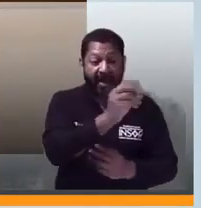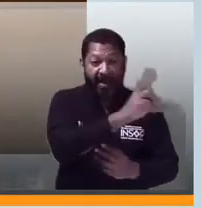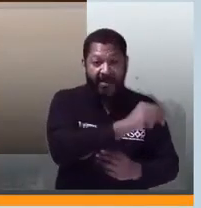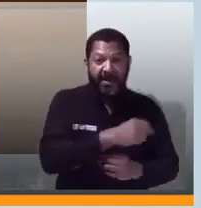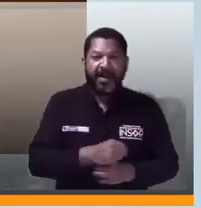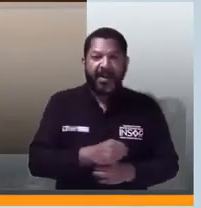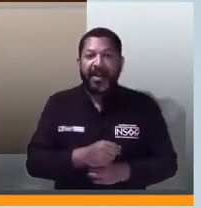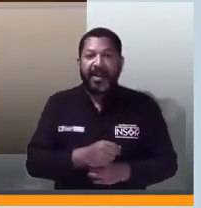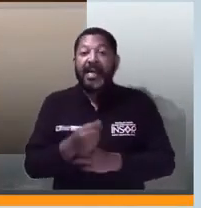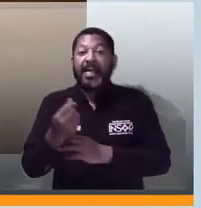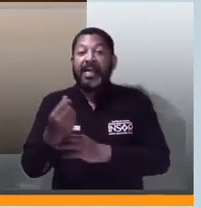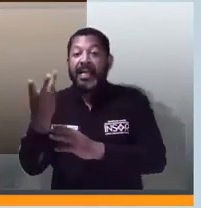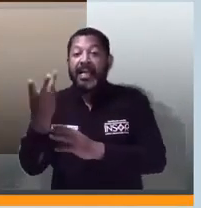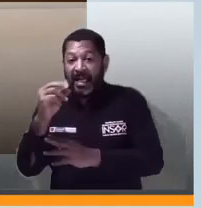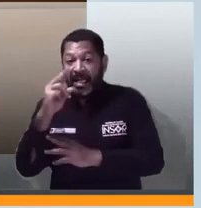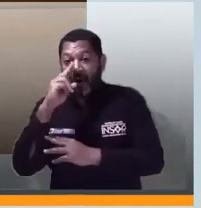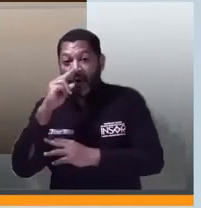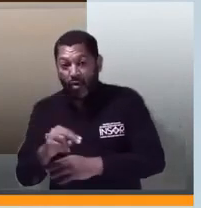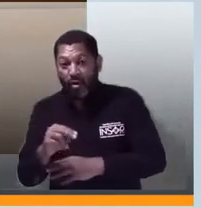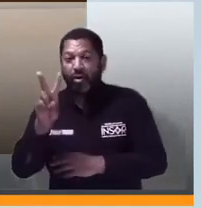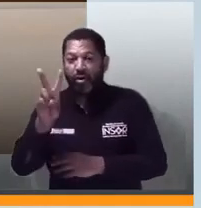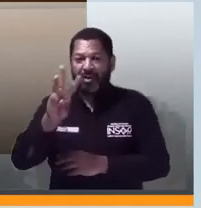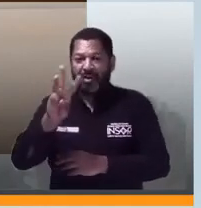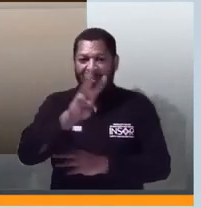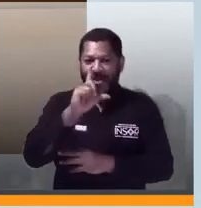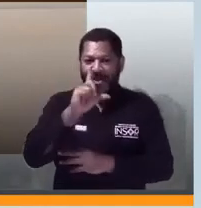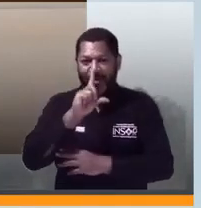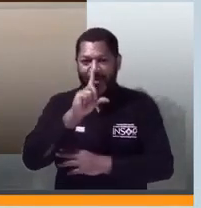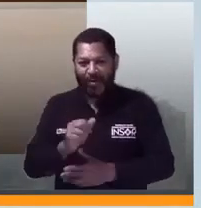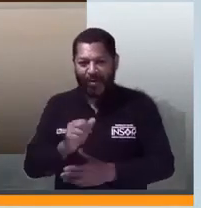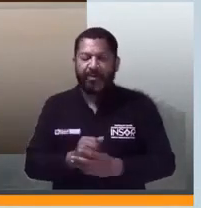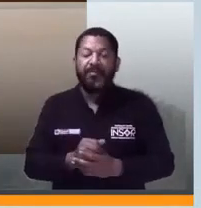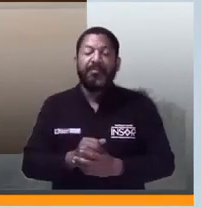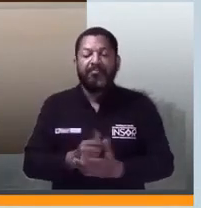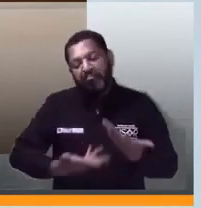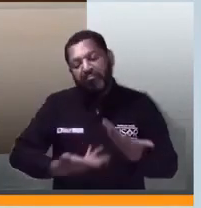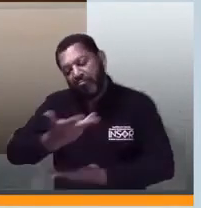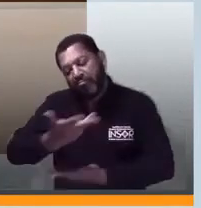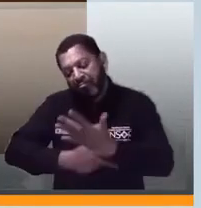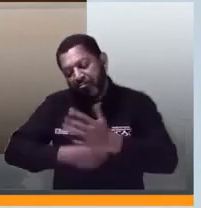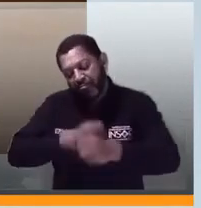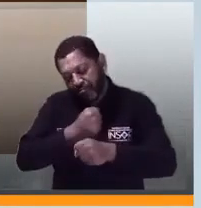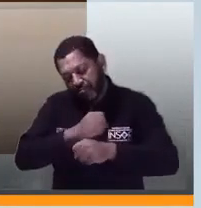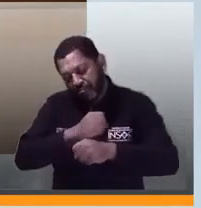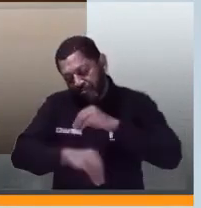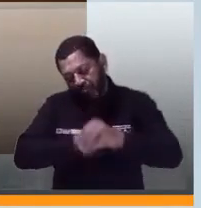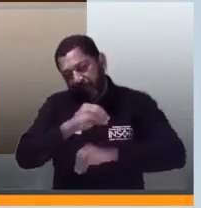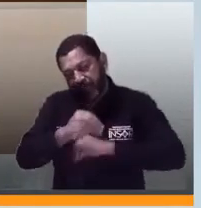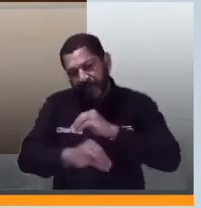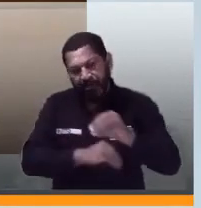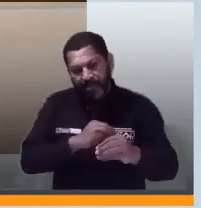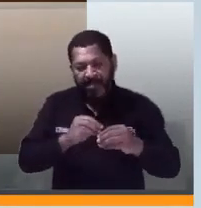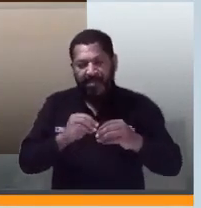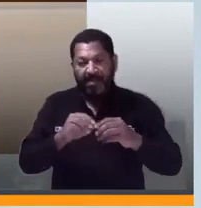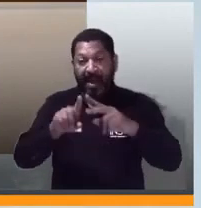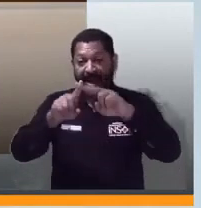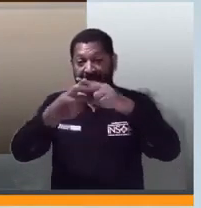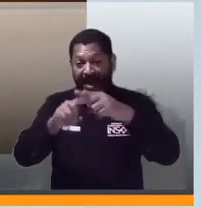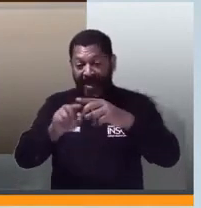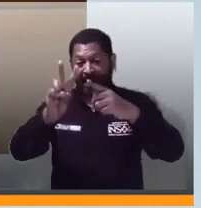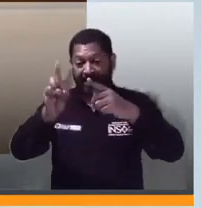fue los días 30, 2 y 3 de, 30 de junio, 2 y 3 de julio. Trabajamos alrededor de